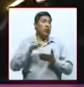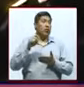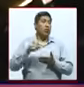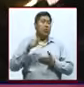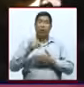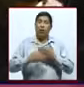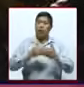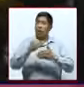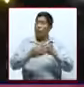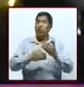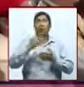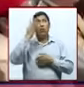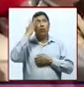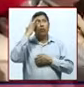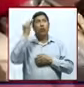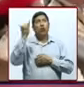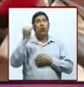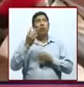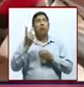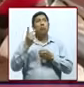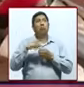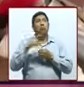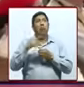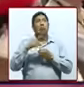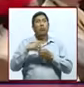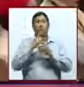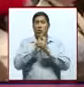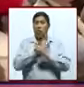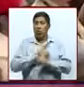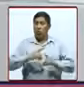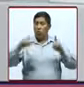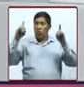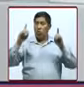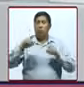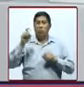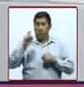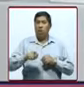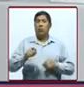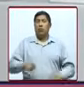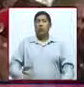llevar adelante porque esta es una participación democrática que se debe tener.